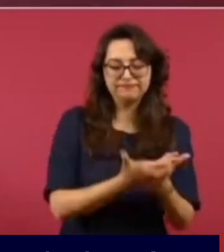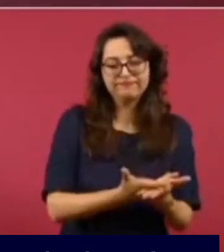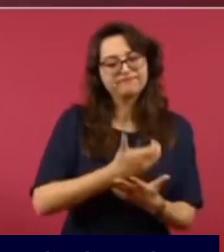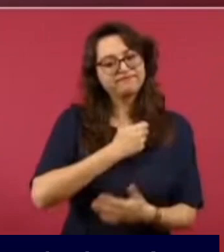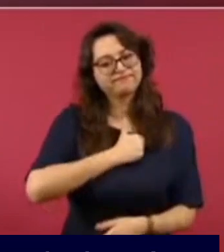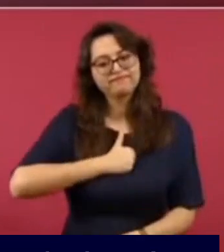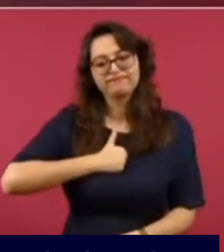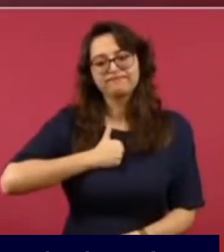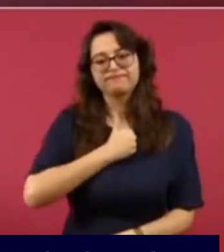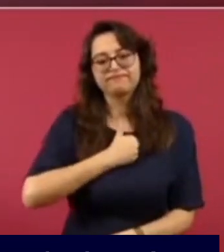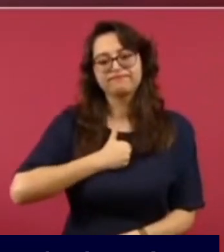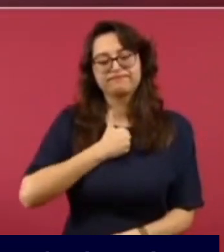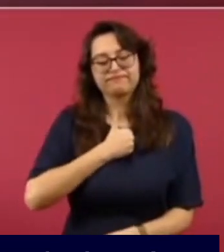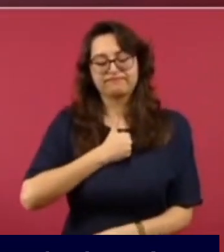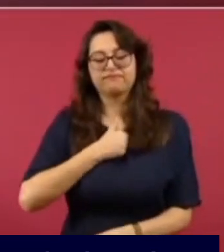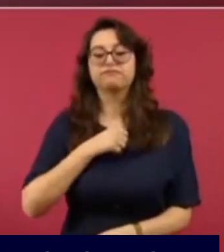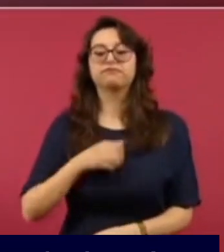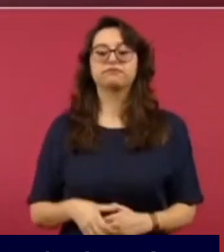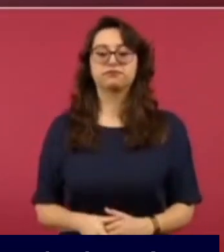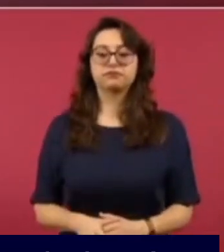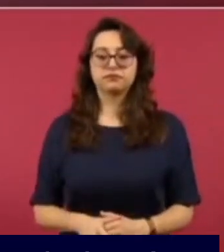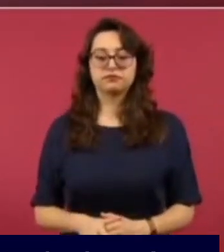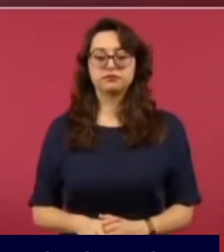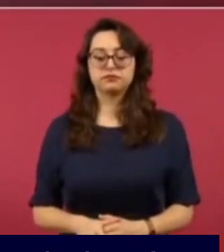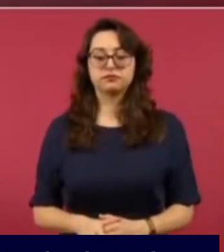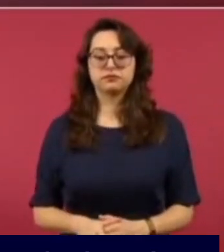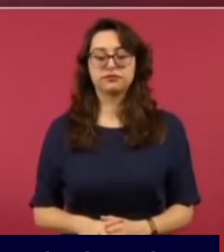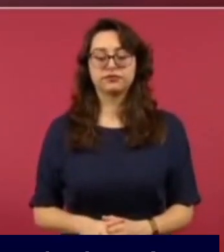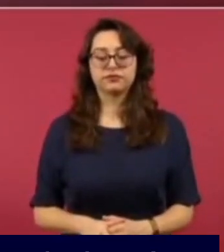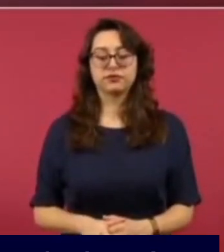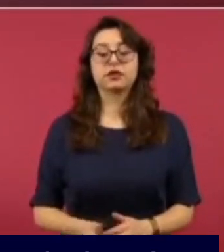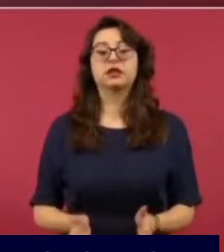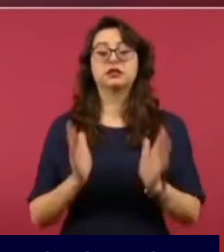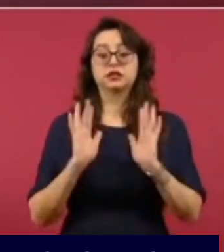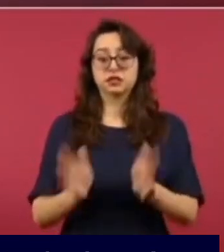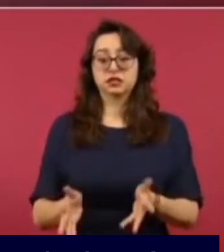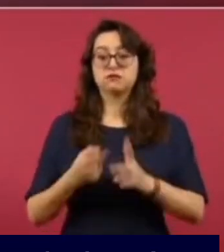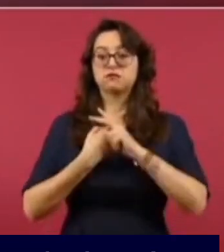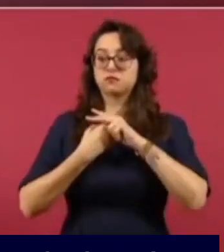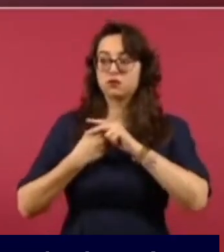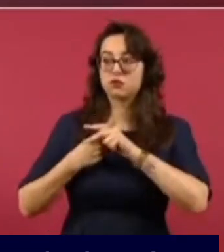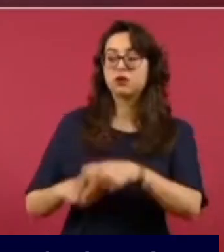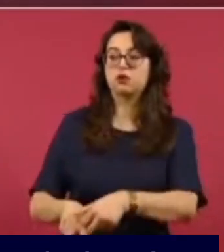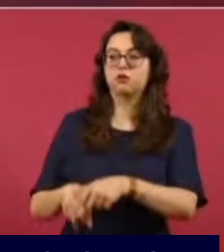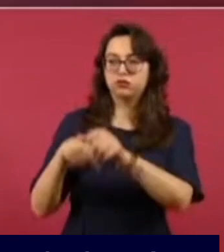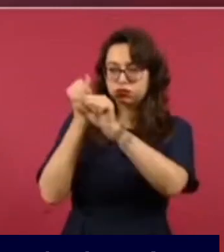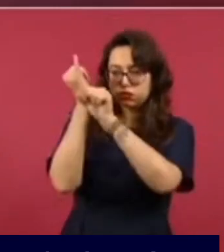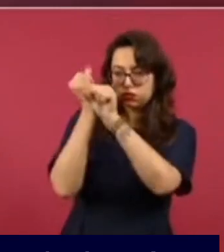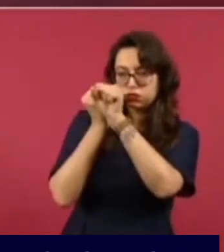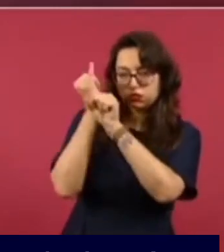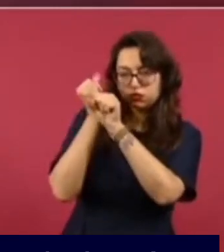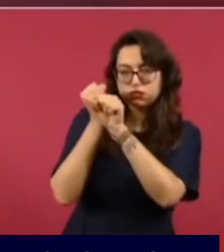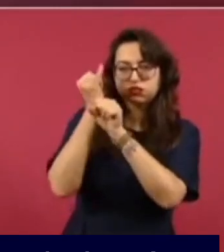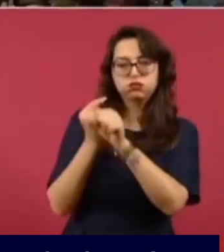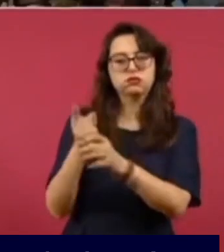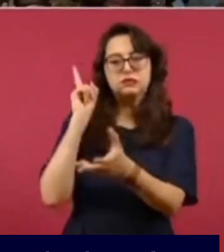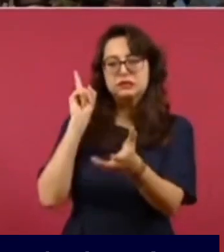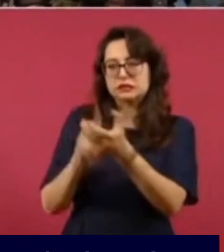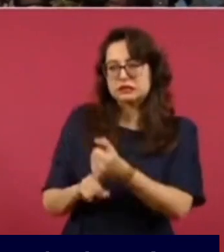que se están haciendo todas las investigaciones para